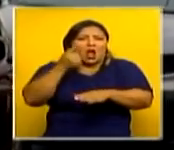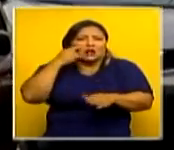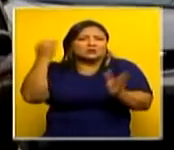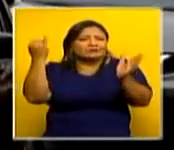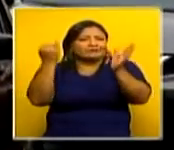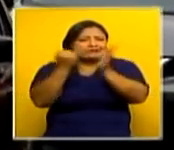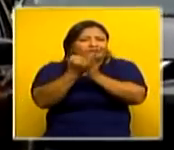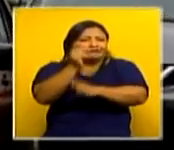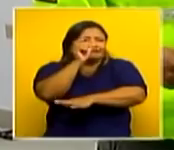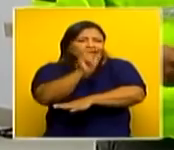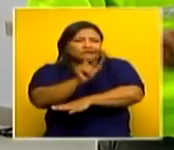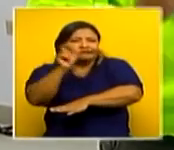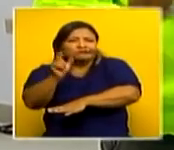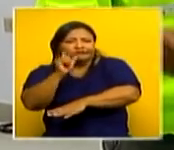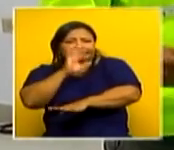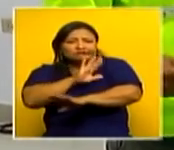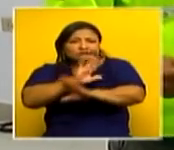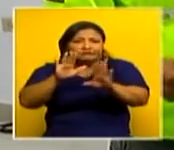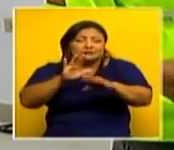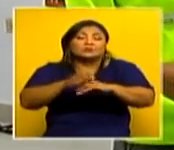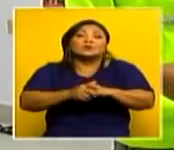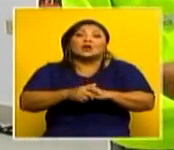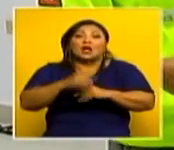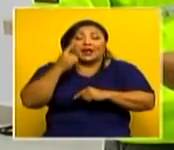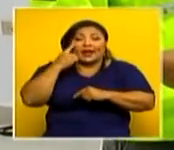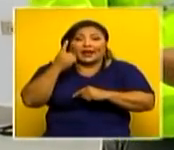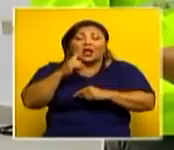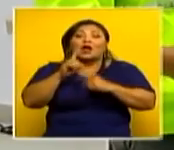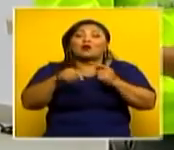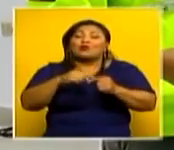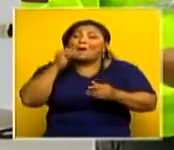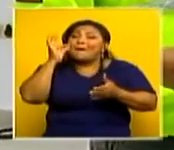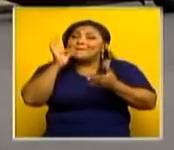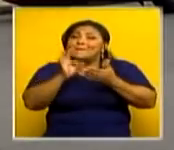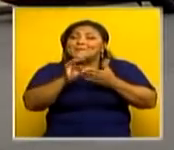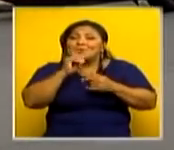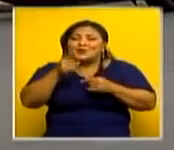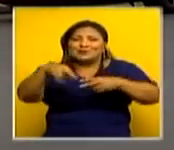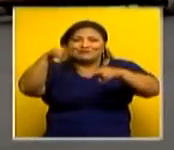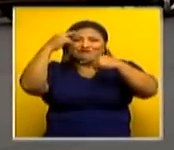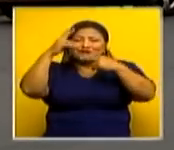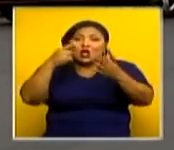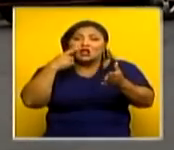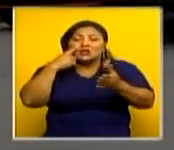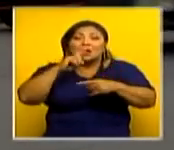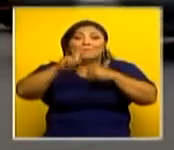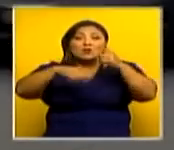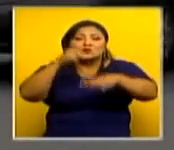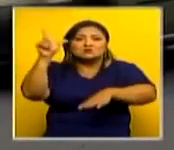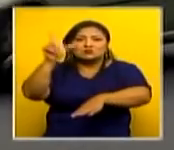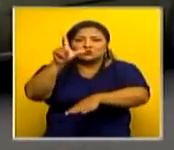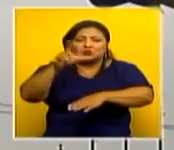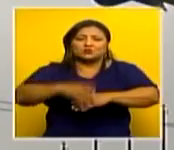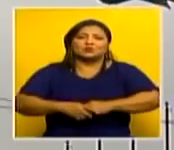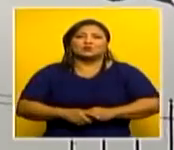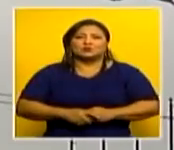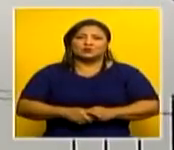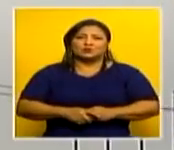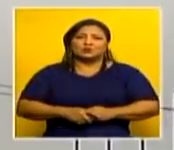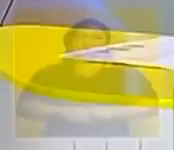plenamente identificados con sus alias. Entérese de estos puntos en nuestros noticieros del próximo lunes.